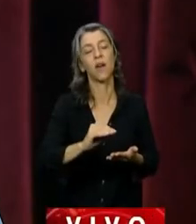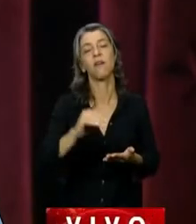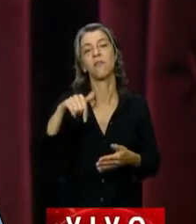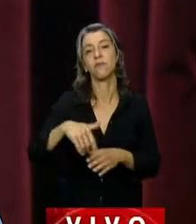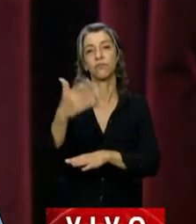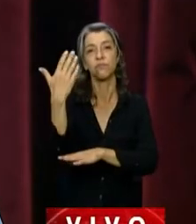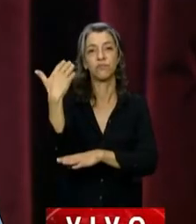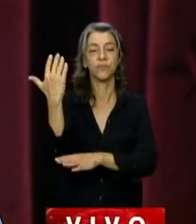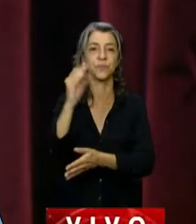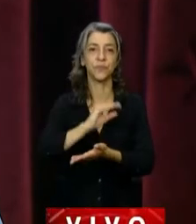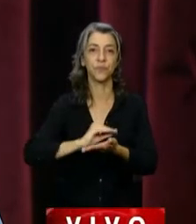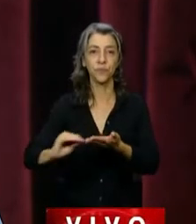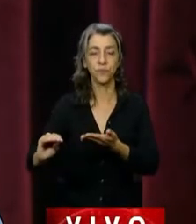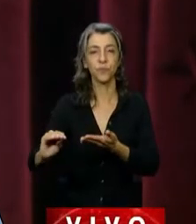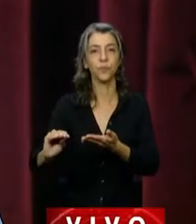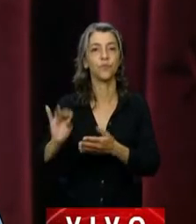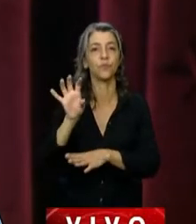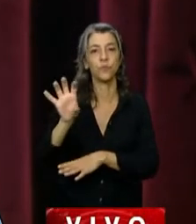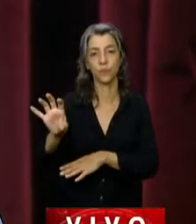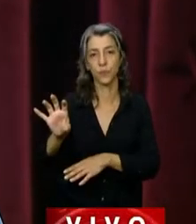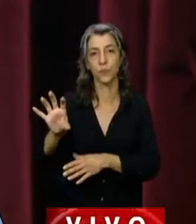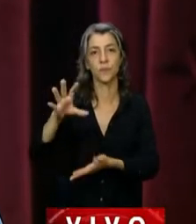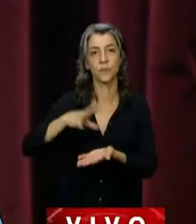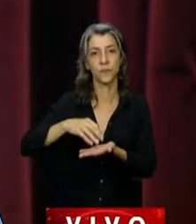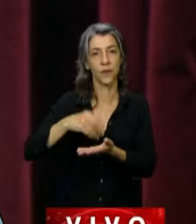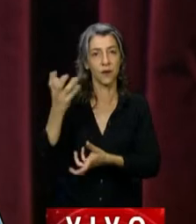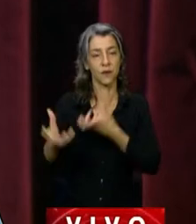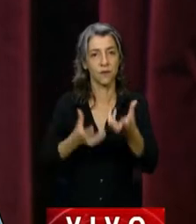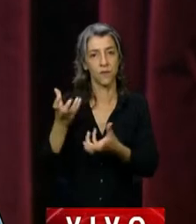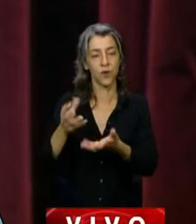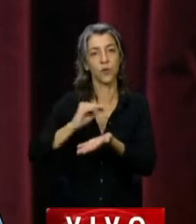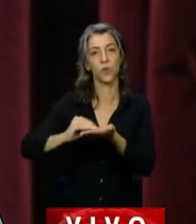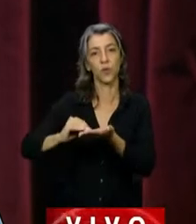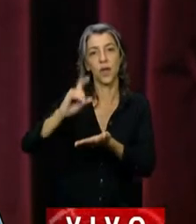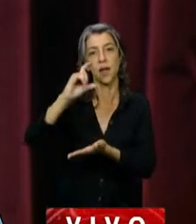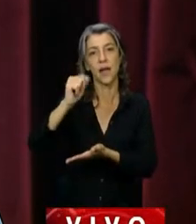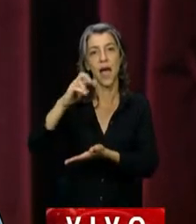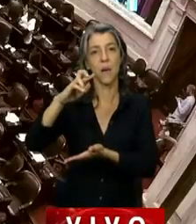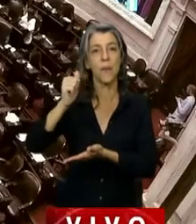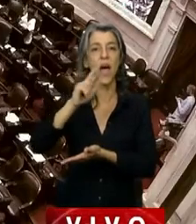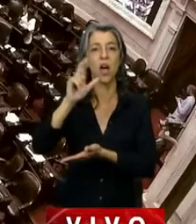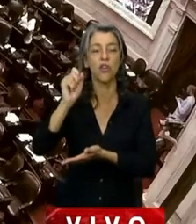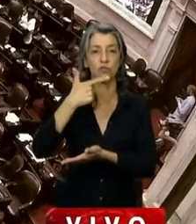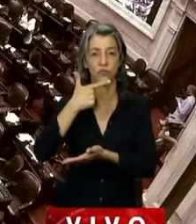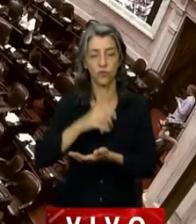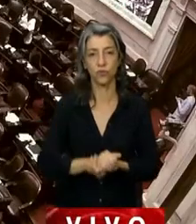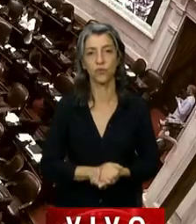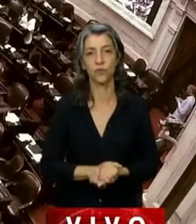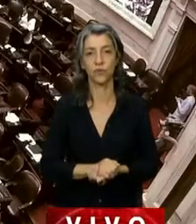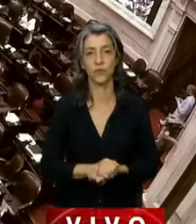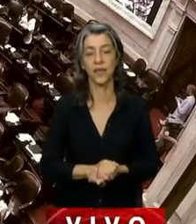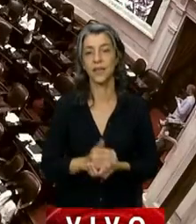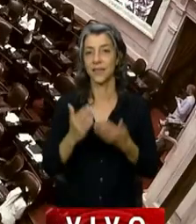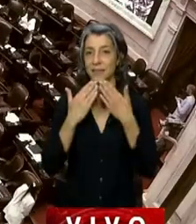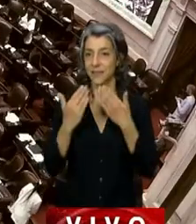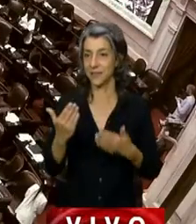En uso de la palabra, la diputada por la provincia de Tierra del Fuego, Mabel Caparrós. Gracias, presidente. Voy a